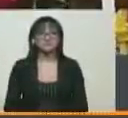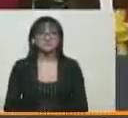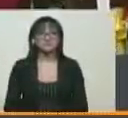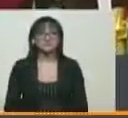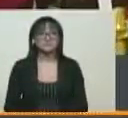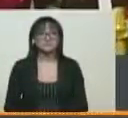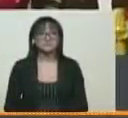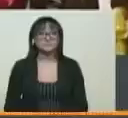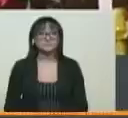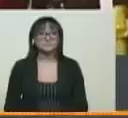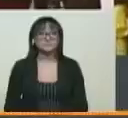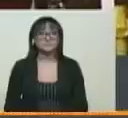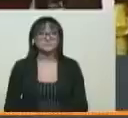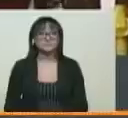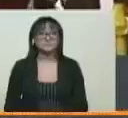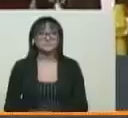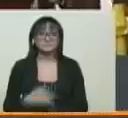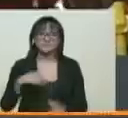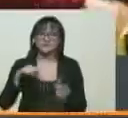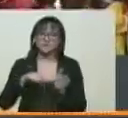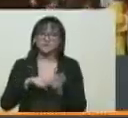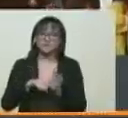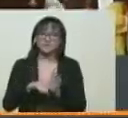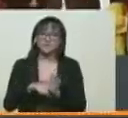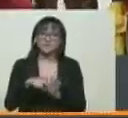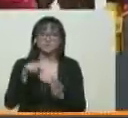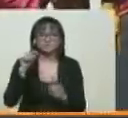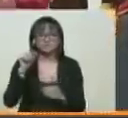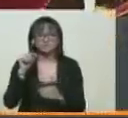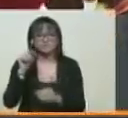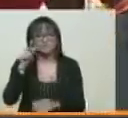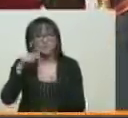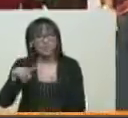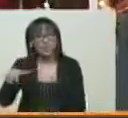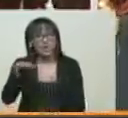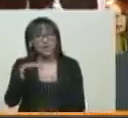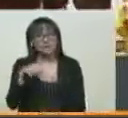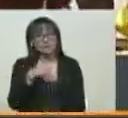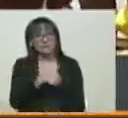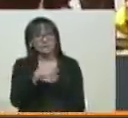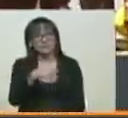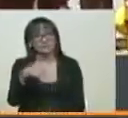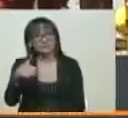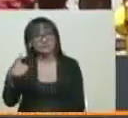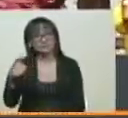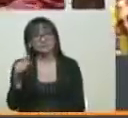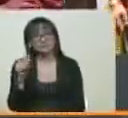Vengo recorriendo pueblo por pueblo, estado por estado.